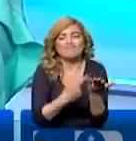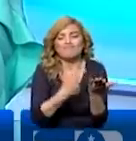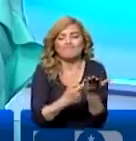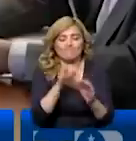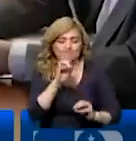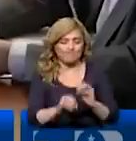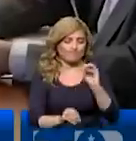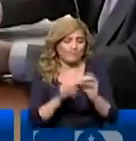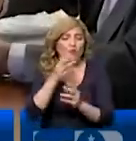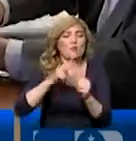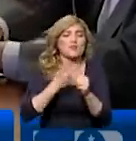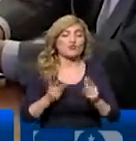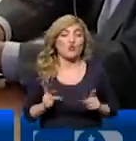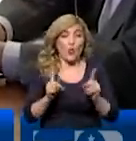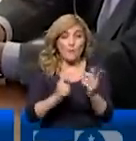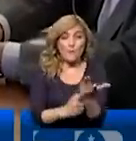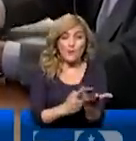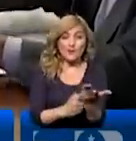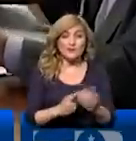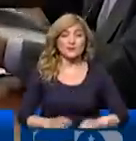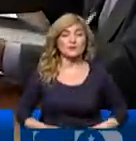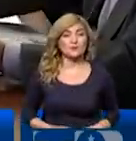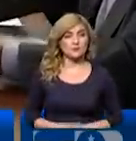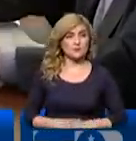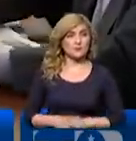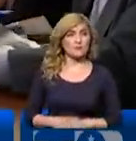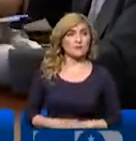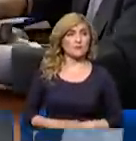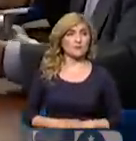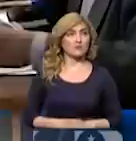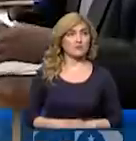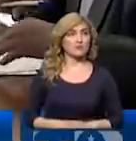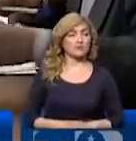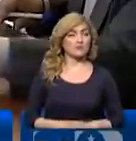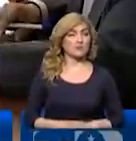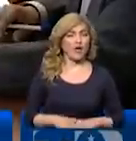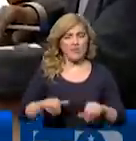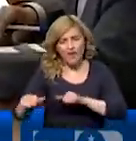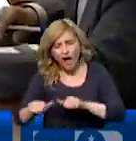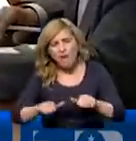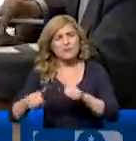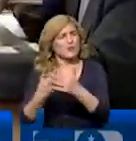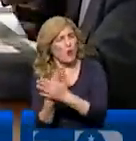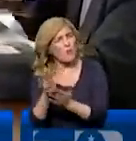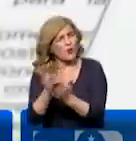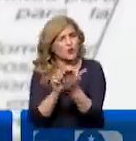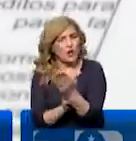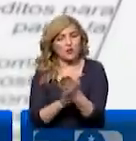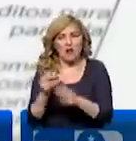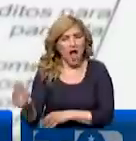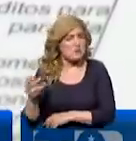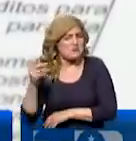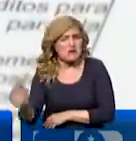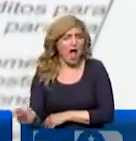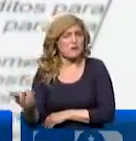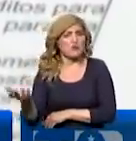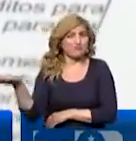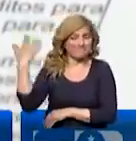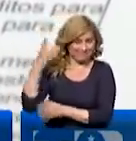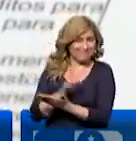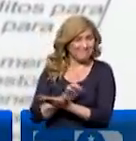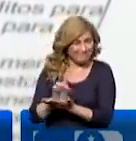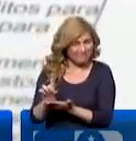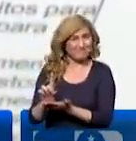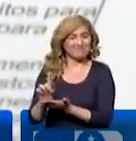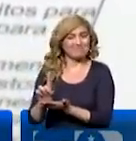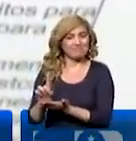debate. La celeridad que mostraron los asambleístas en el trámite del nuevo proyecto urgente del Ejecutivo en semanas